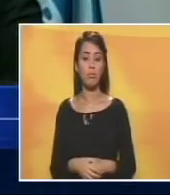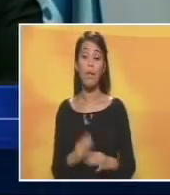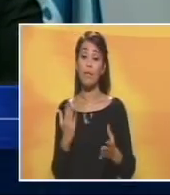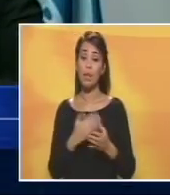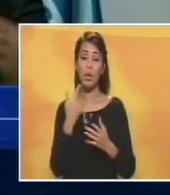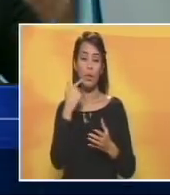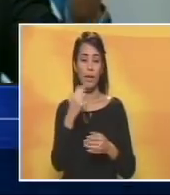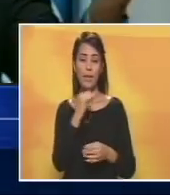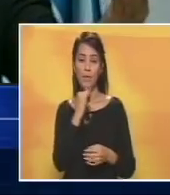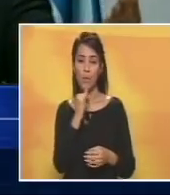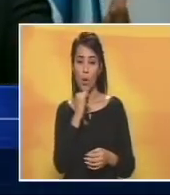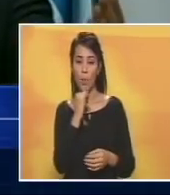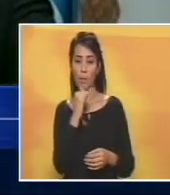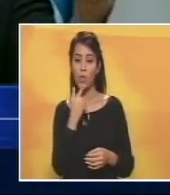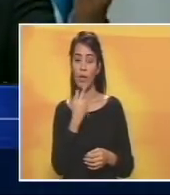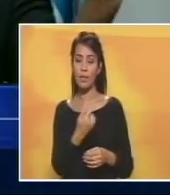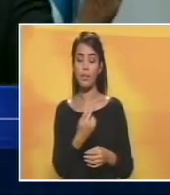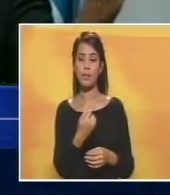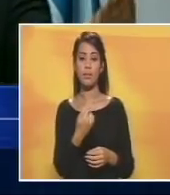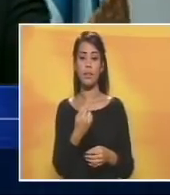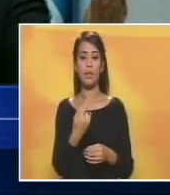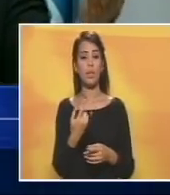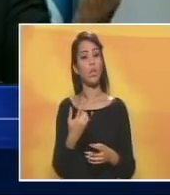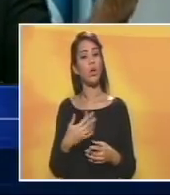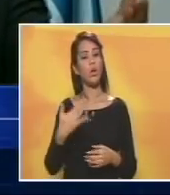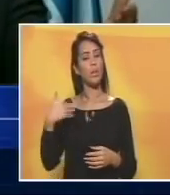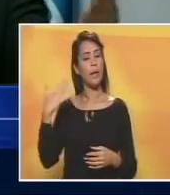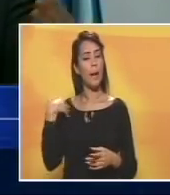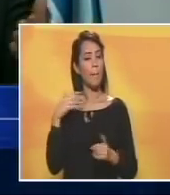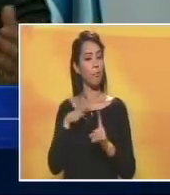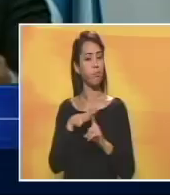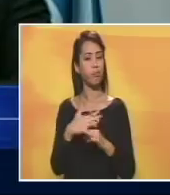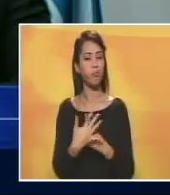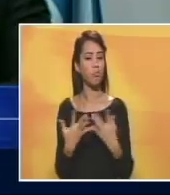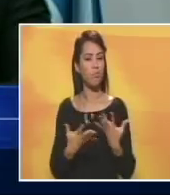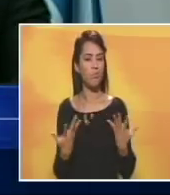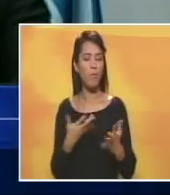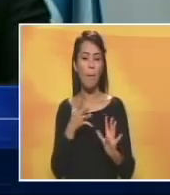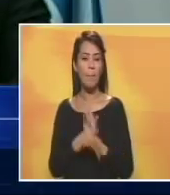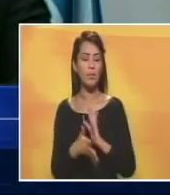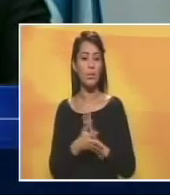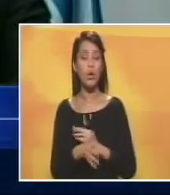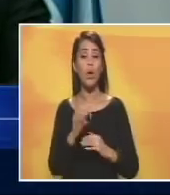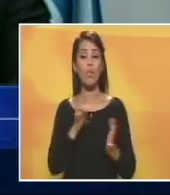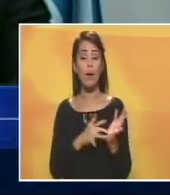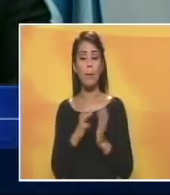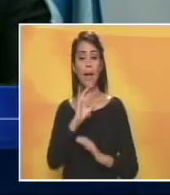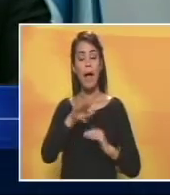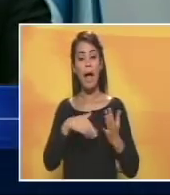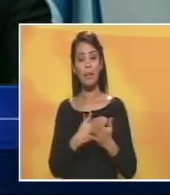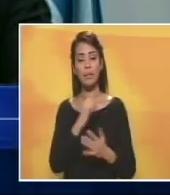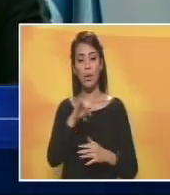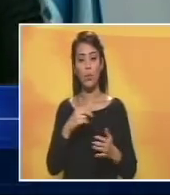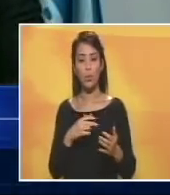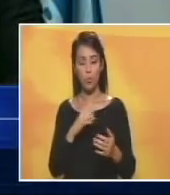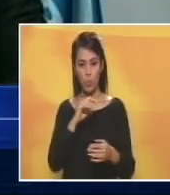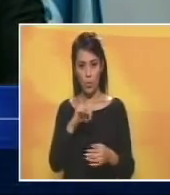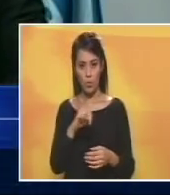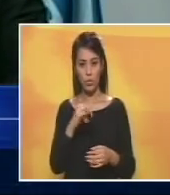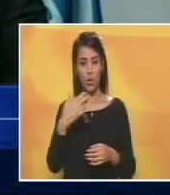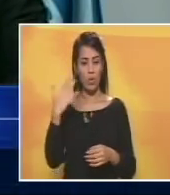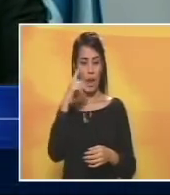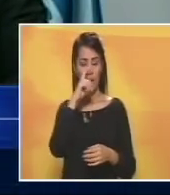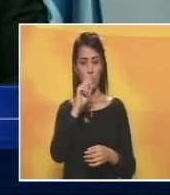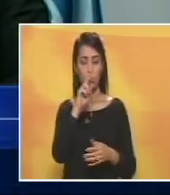hace referencia, que tiene que ver con los lamentables sucesos de abril a junio del año 2017. Este